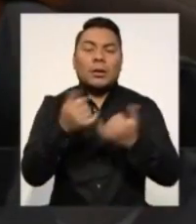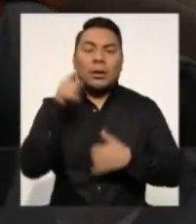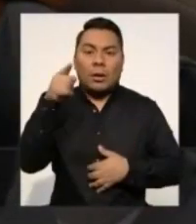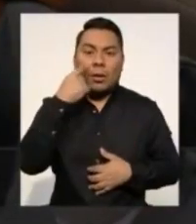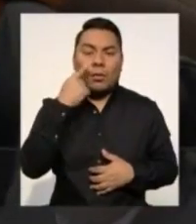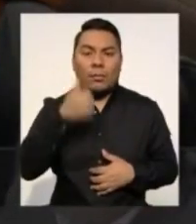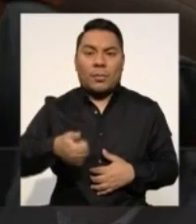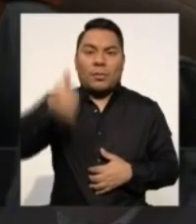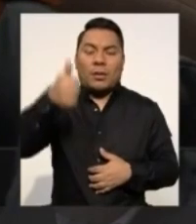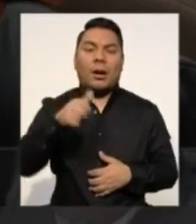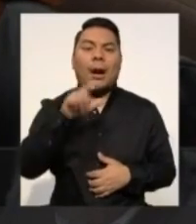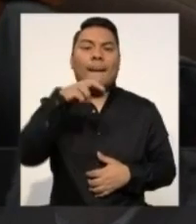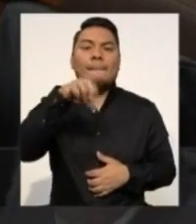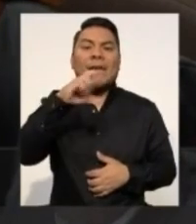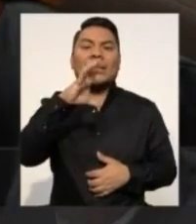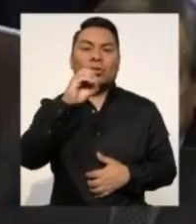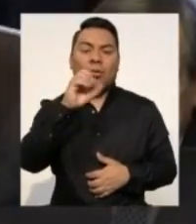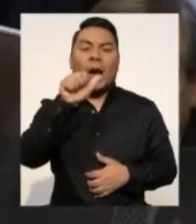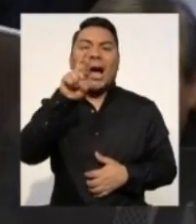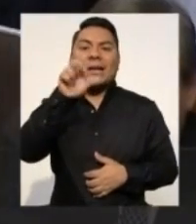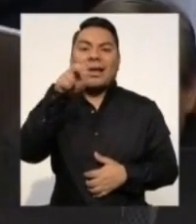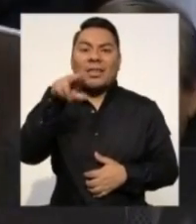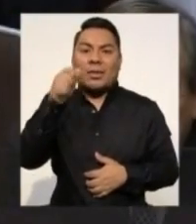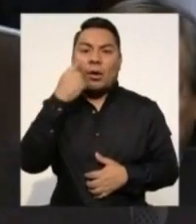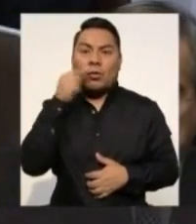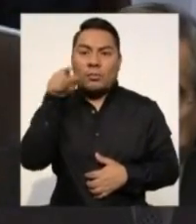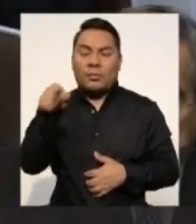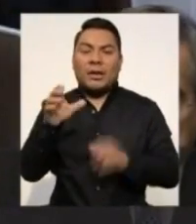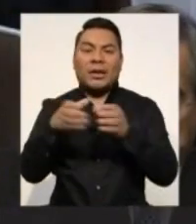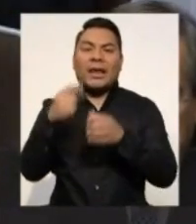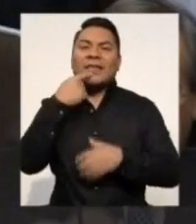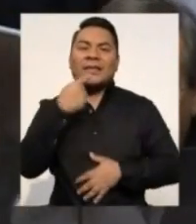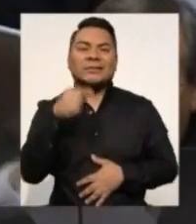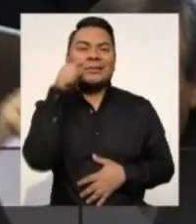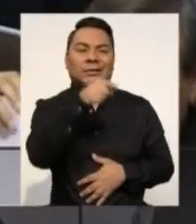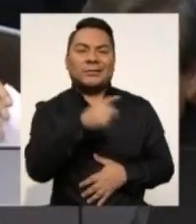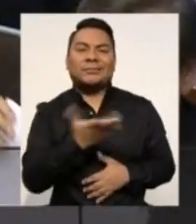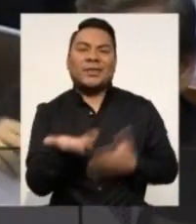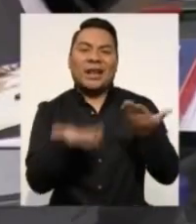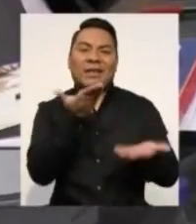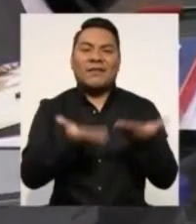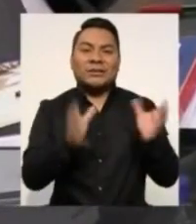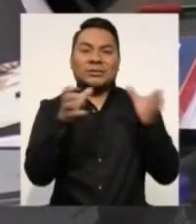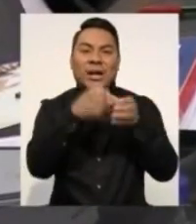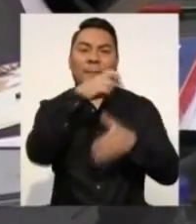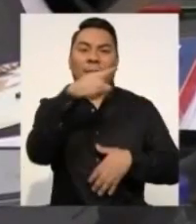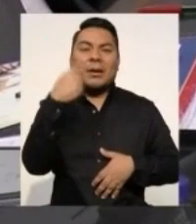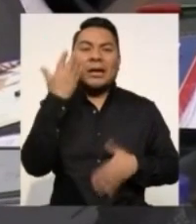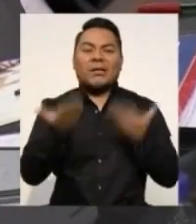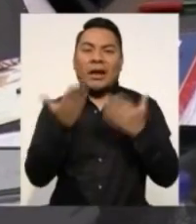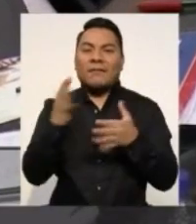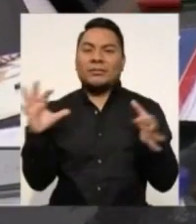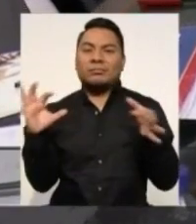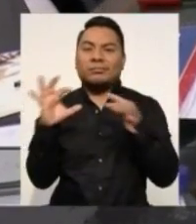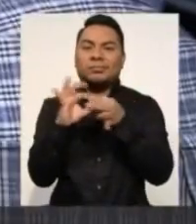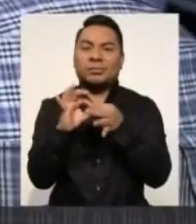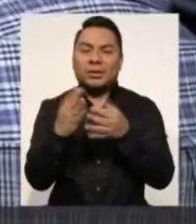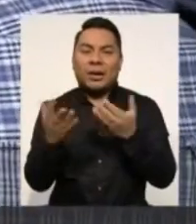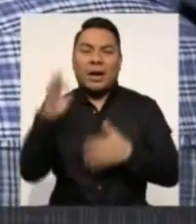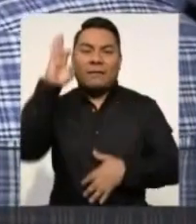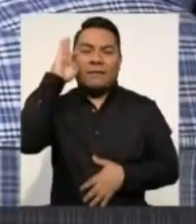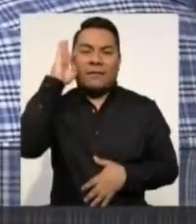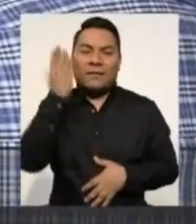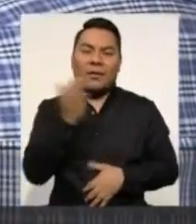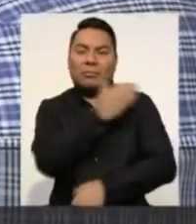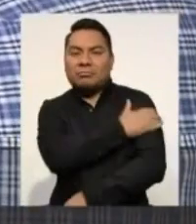Arana del Frente Amplio y Johnny Lescano de Acción Popular consideran que el Ejecutivo busca congraciarse con el fujimorismo, que goza de la mayoría parlamentaria.